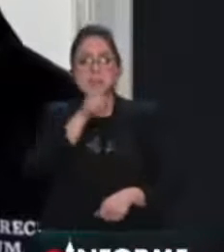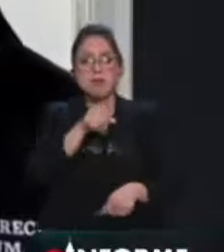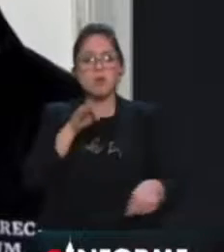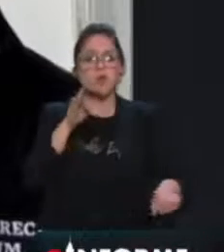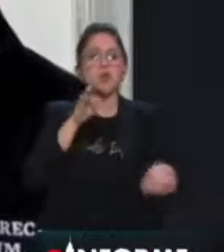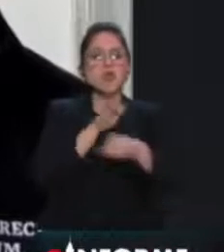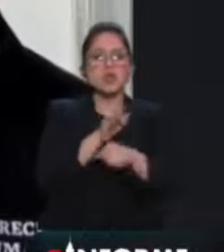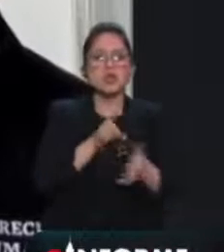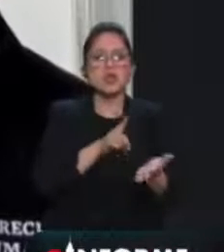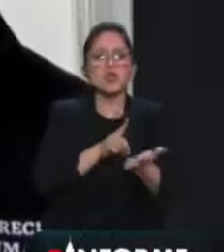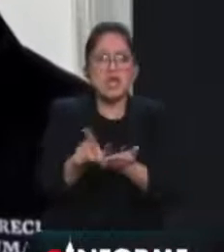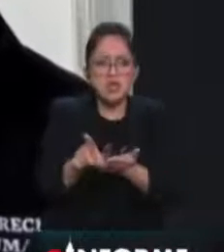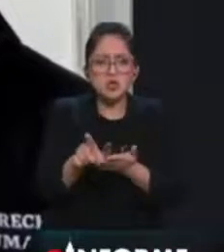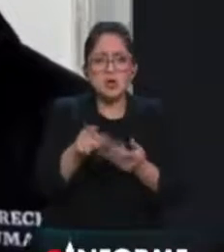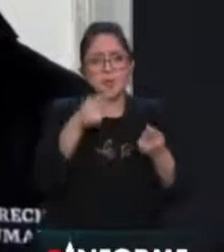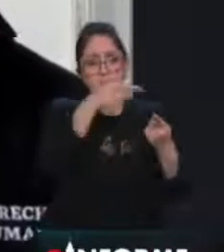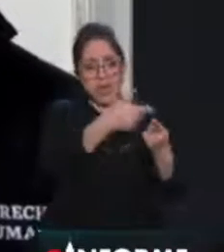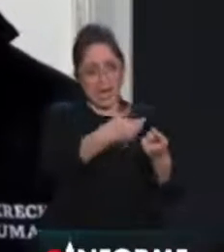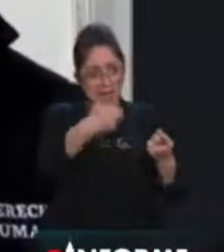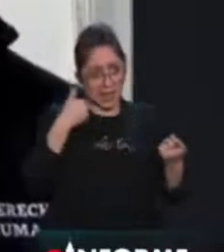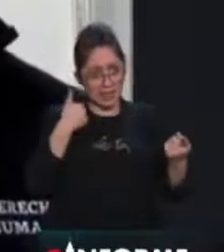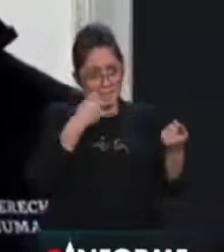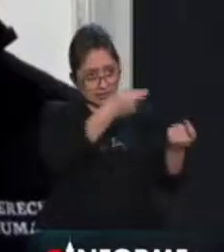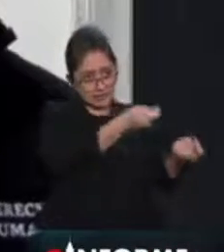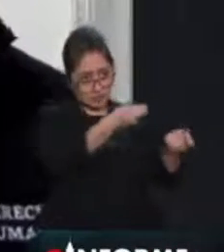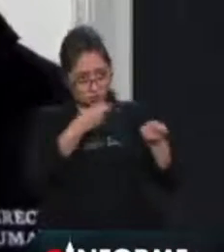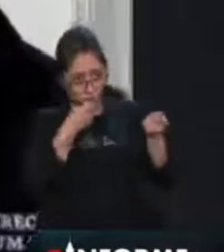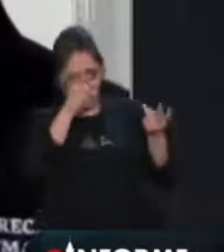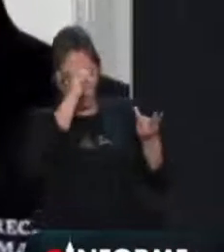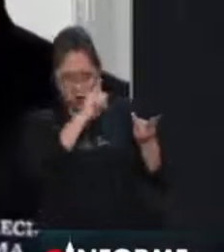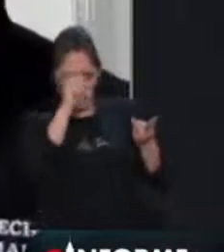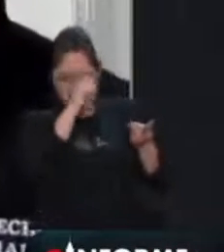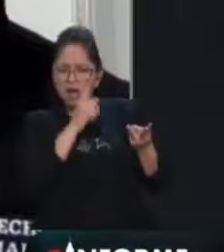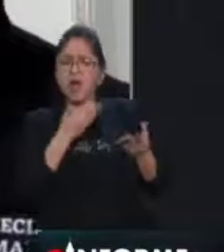estamos? ¿Cómo vamos con estas recomendaciones? A ver, para darte